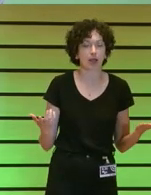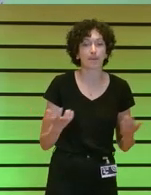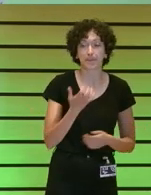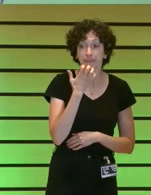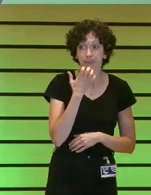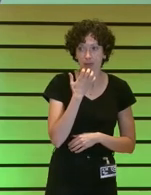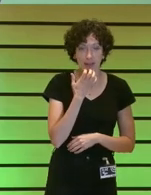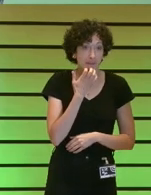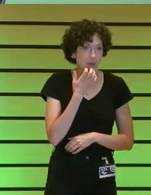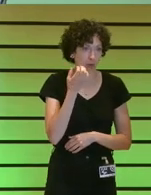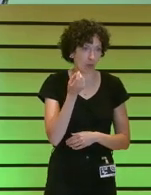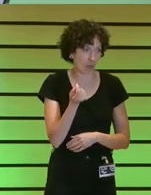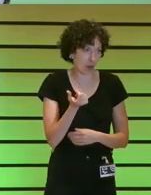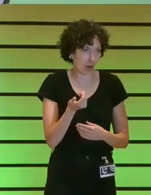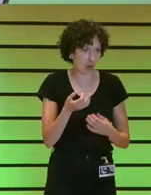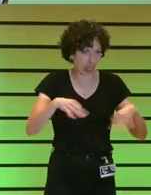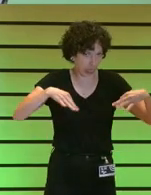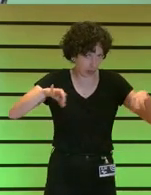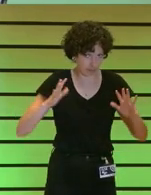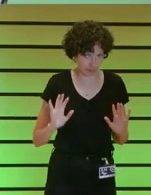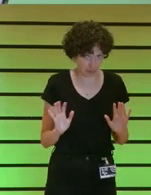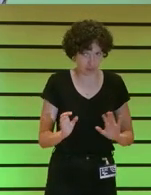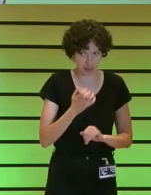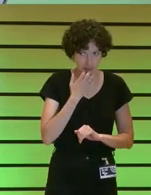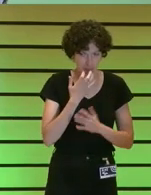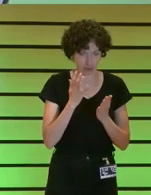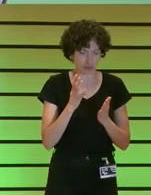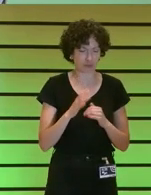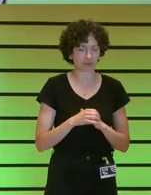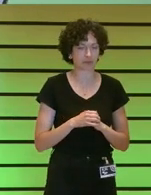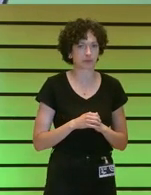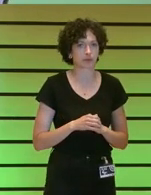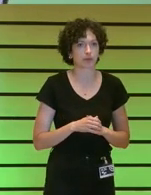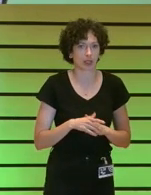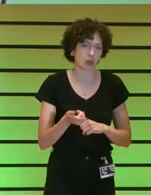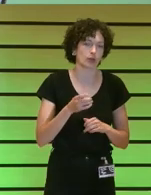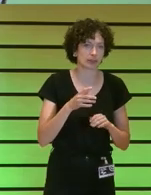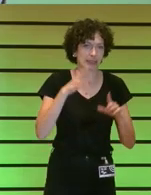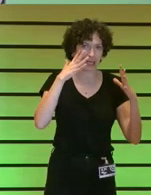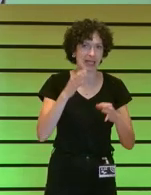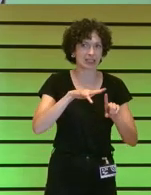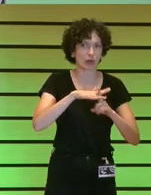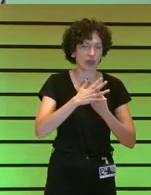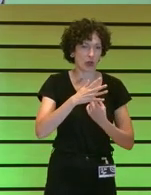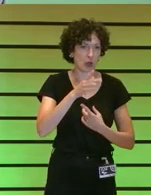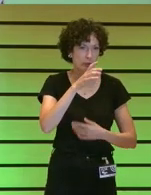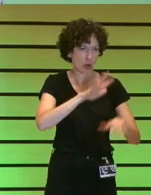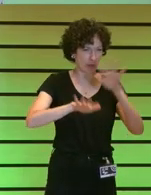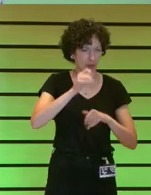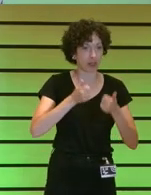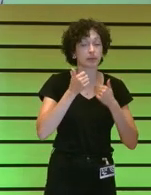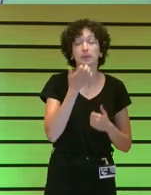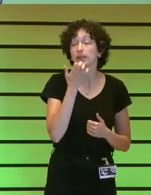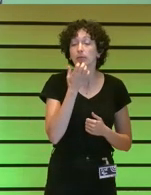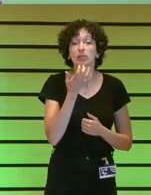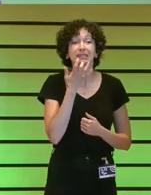voy a poner ejemplos tontos Entonces tomármelos como ejemplos tontos vale Porque lo son esto es más complicado pero si a mí comprarme un